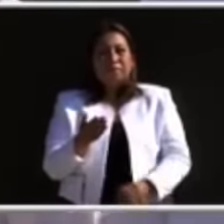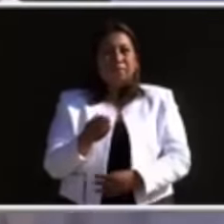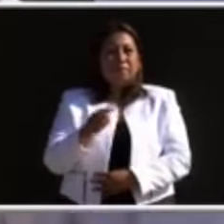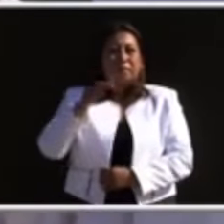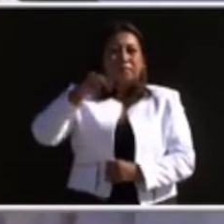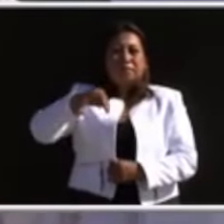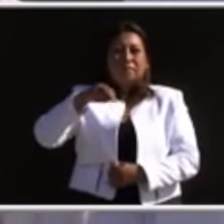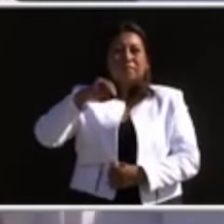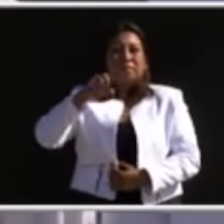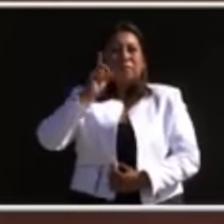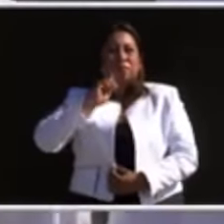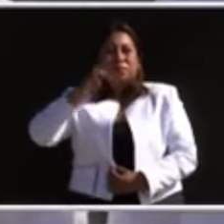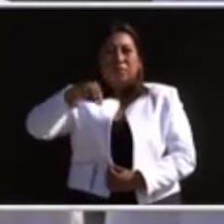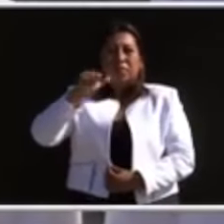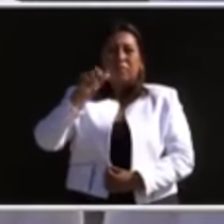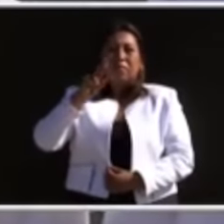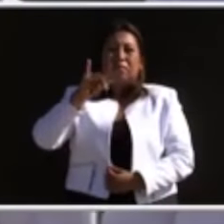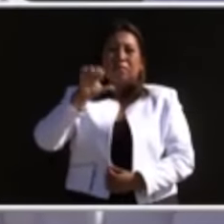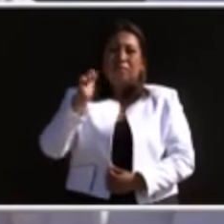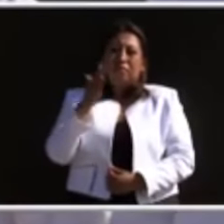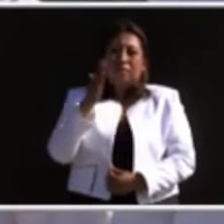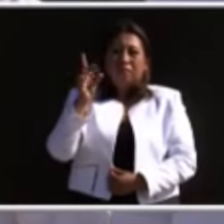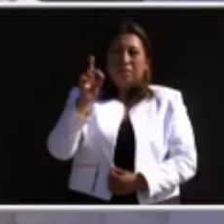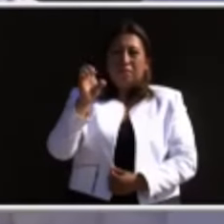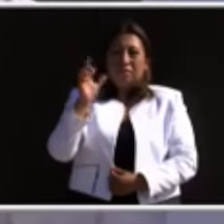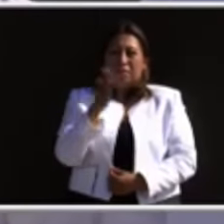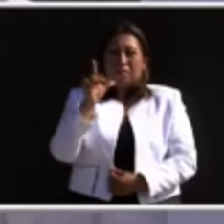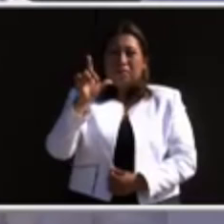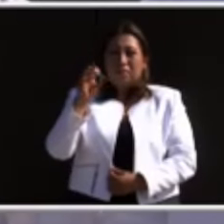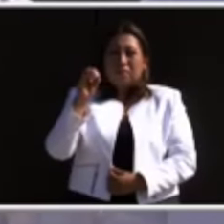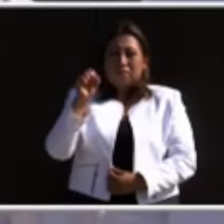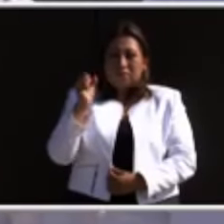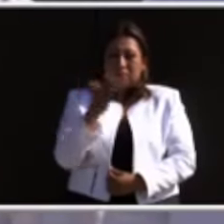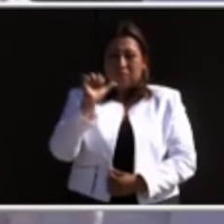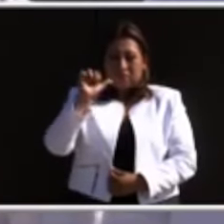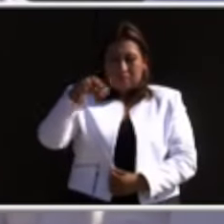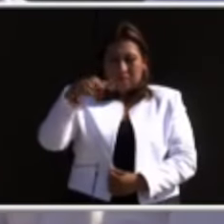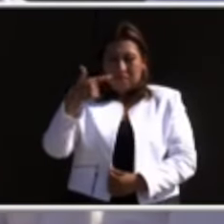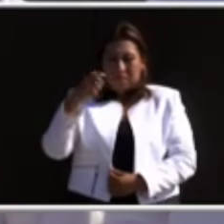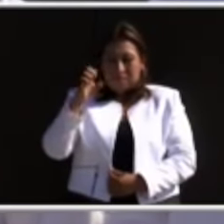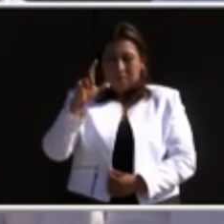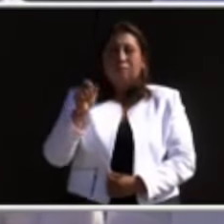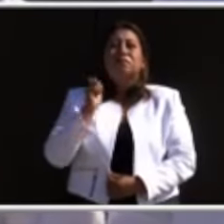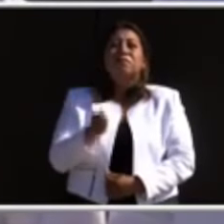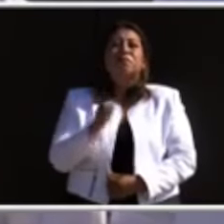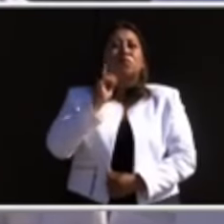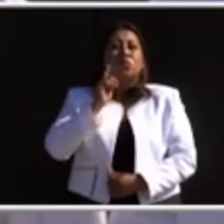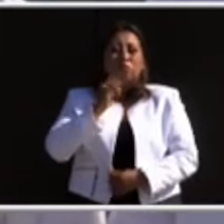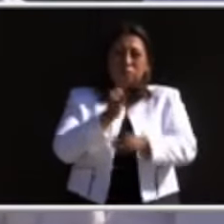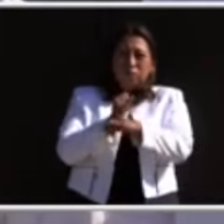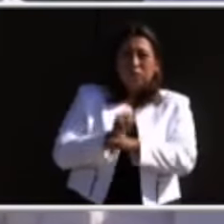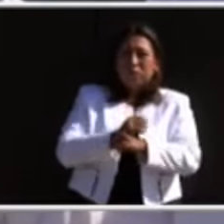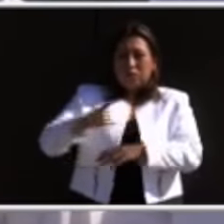María de los Ángeles es licenciada en Comercio Internacional. Se ha desarrollado en el deporte